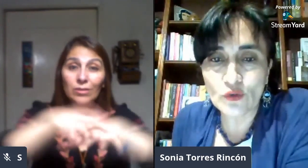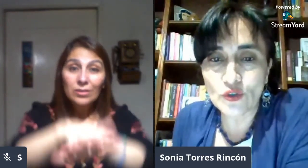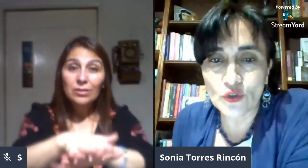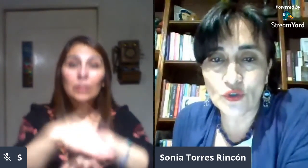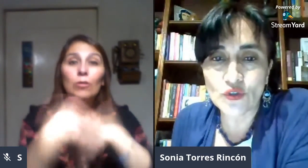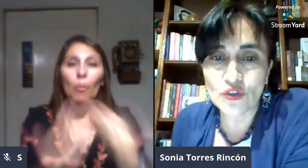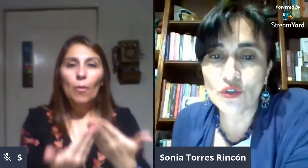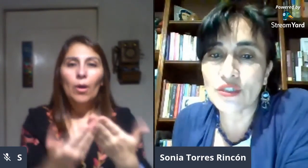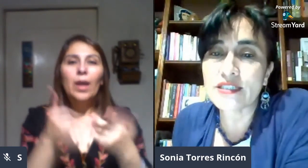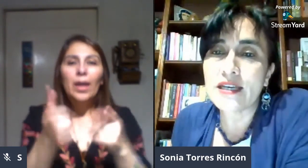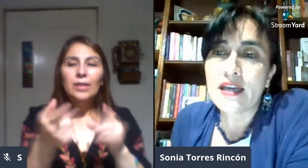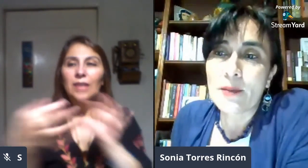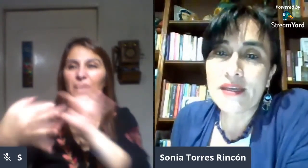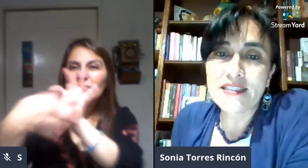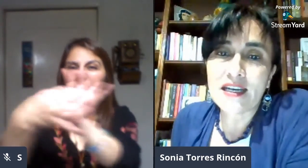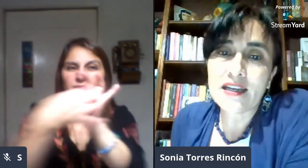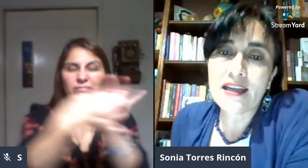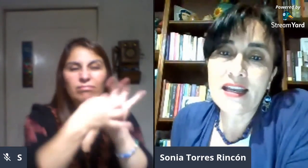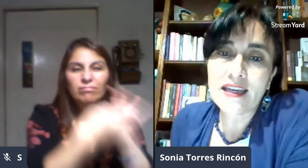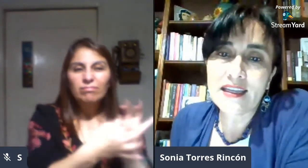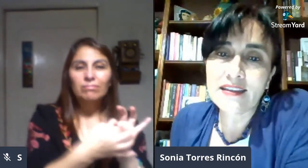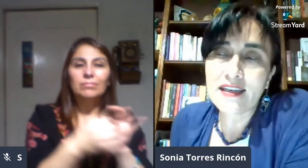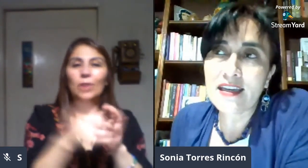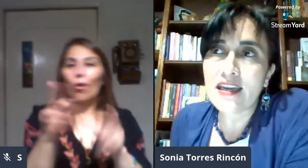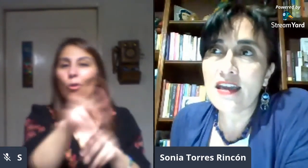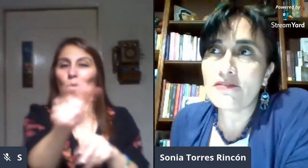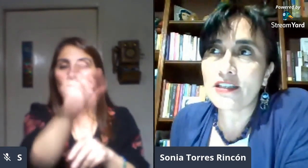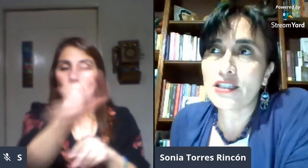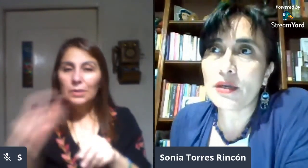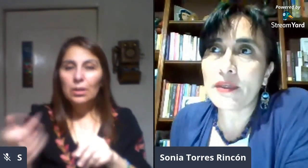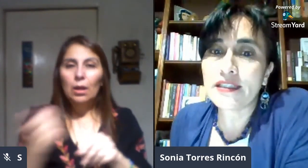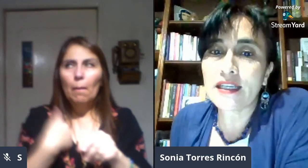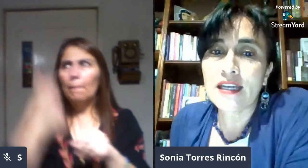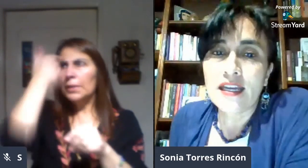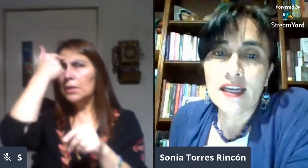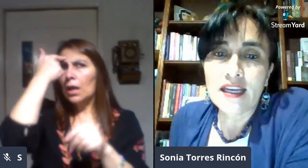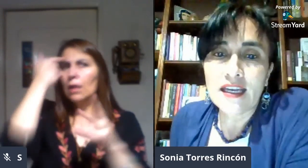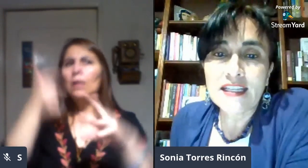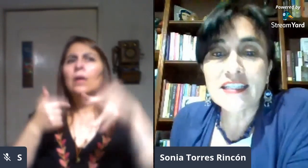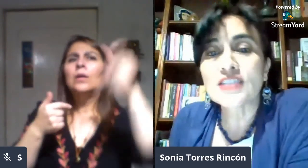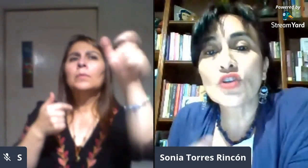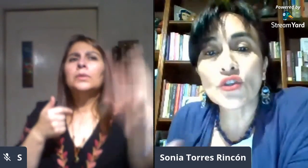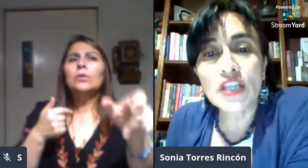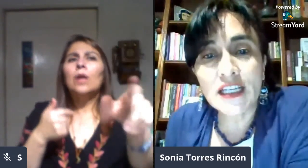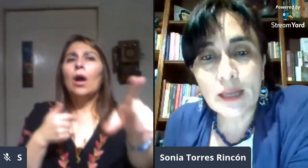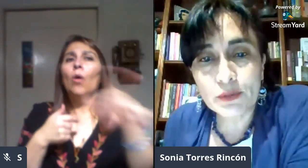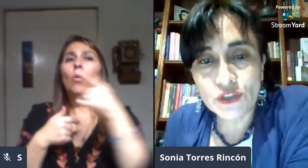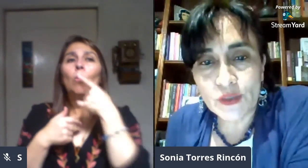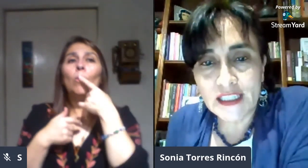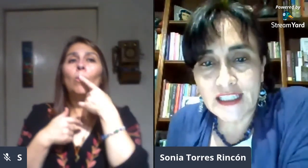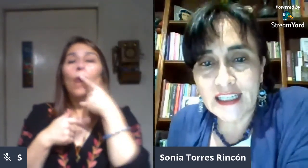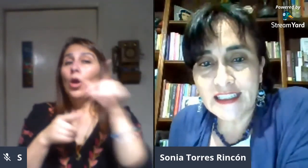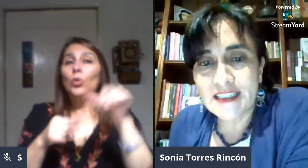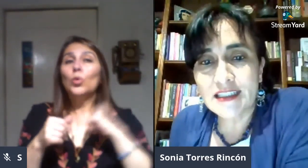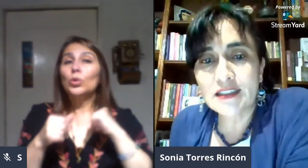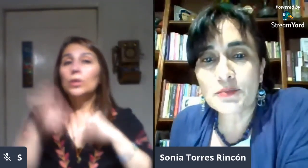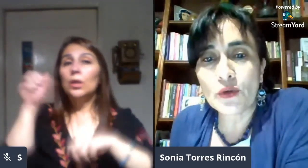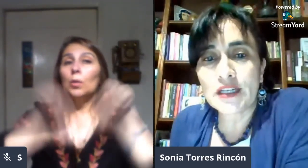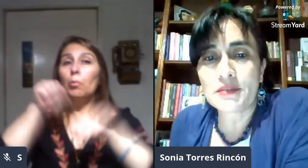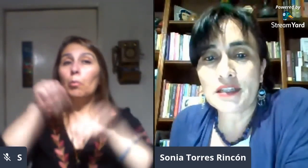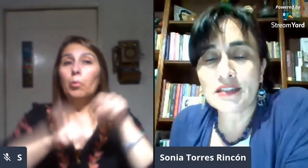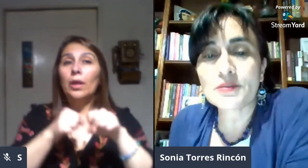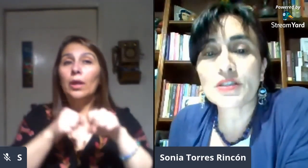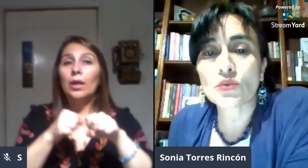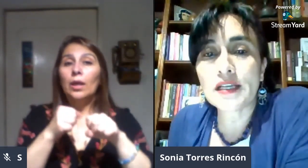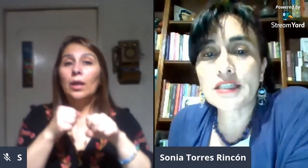fortalecer esos vínculos con otros y otras, pensar en la gente que efectivamente quizás no tiene la posibilidad de este